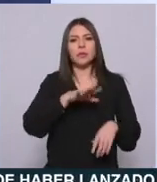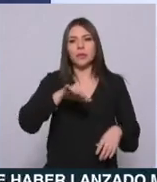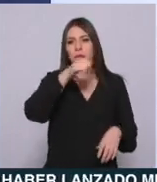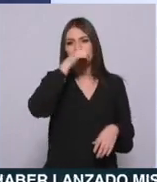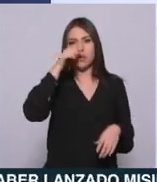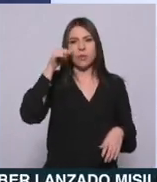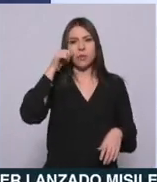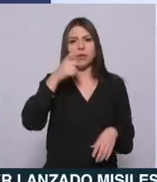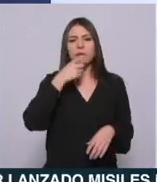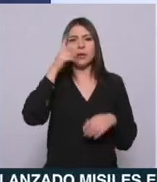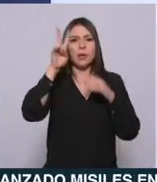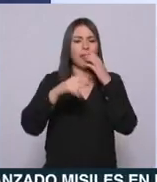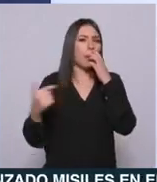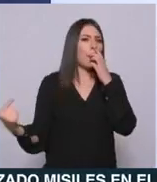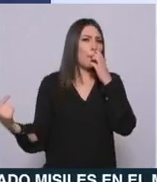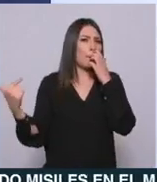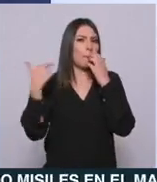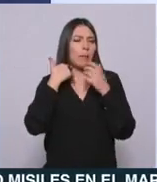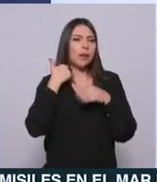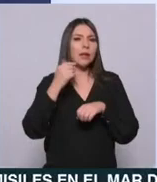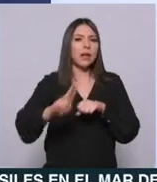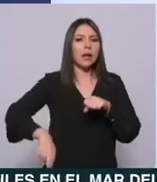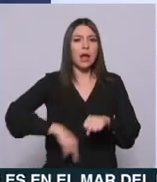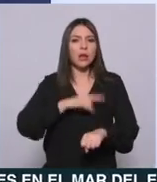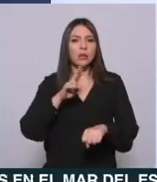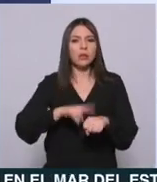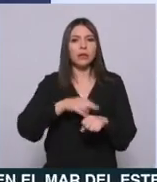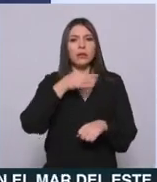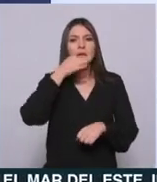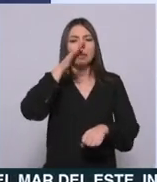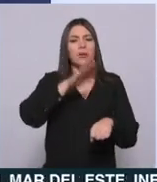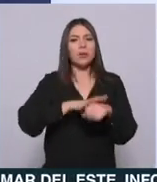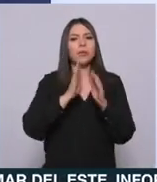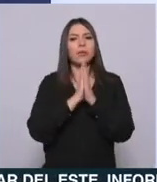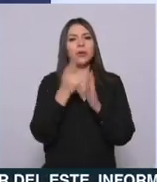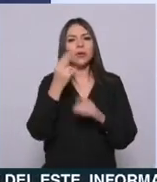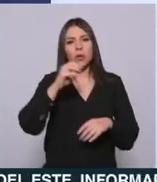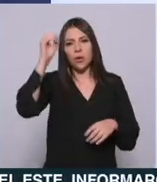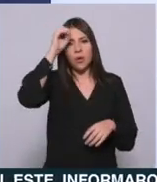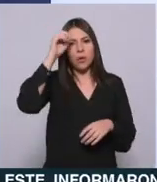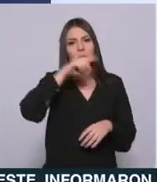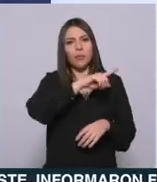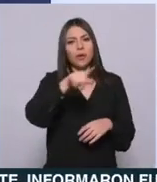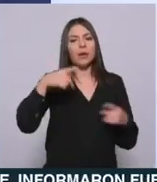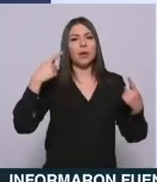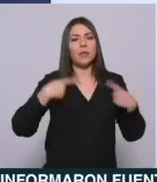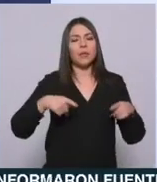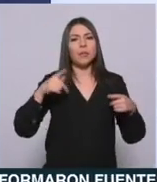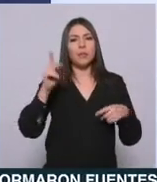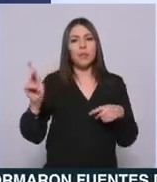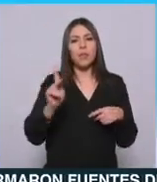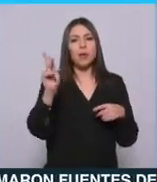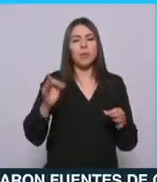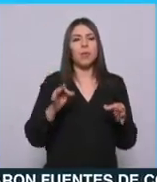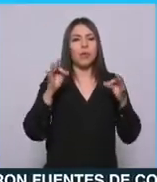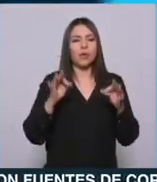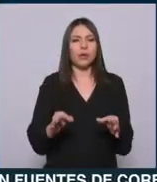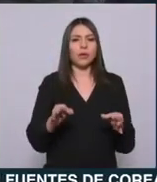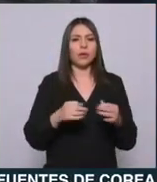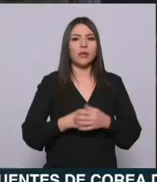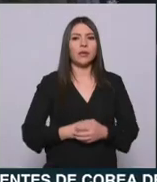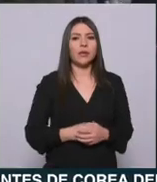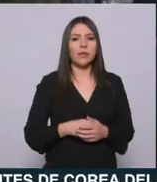denuncian ecocidio y exigen a las autoridades tomen en cuenta la opinión y derechos de los pueblos originarios. Veamos.